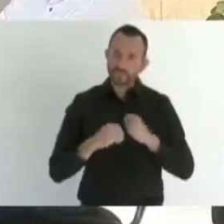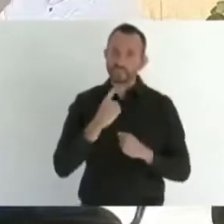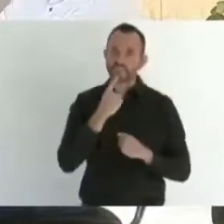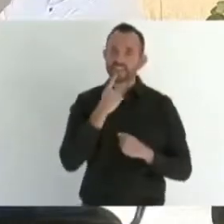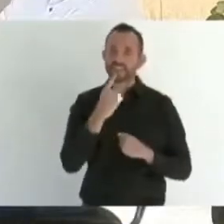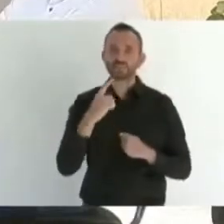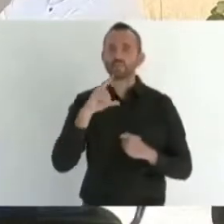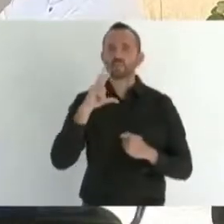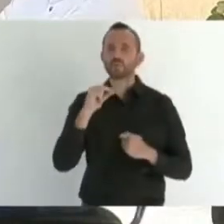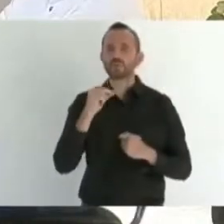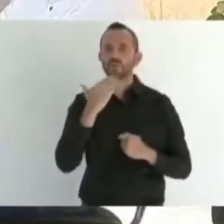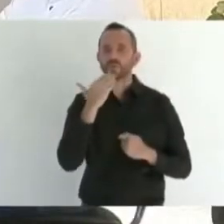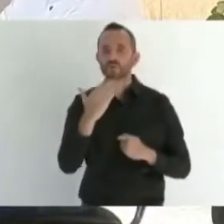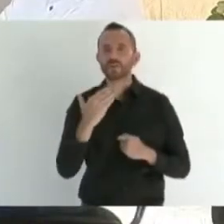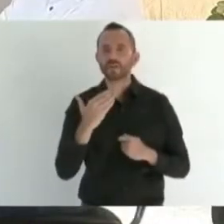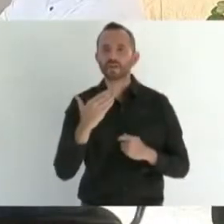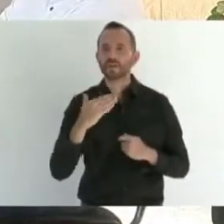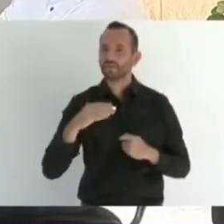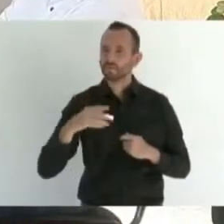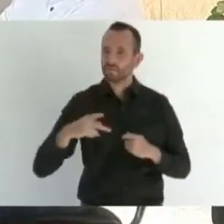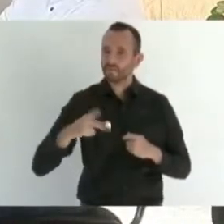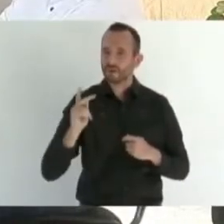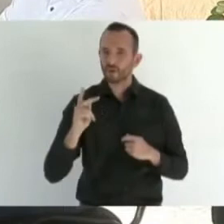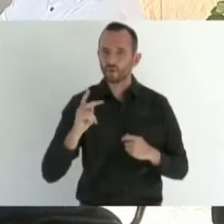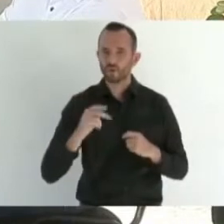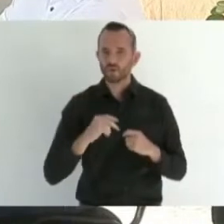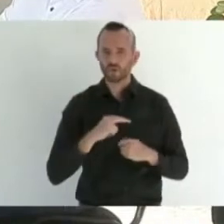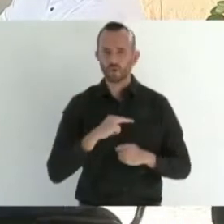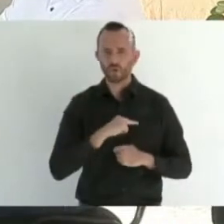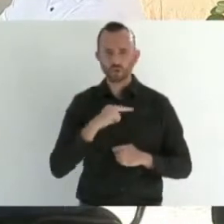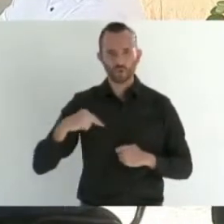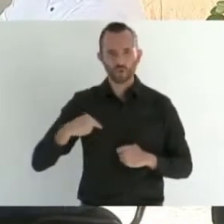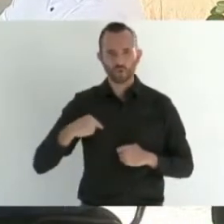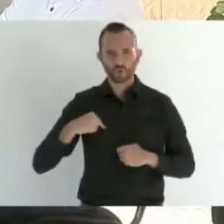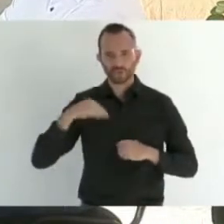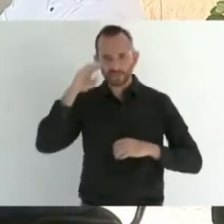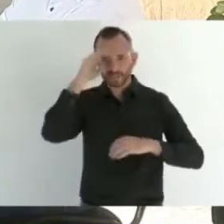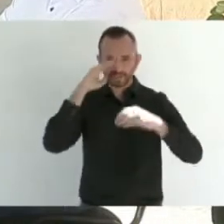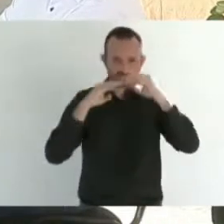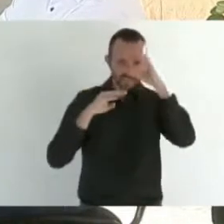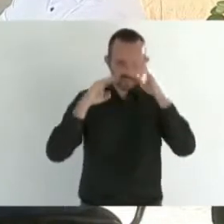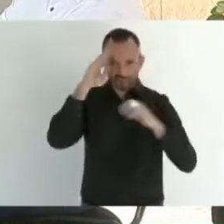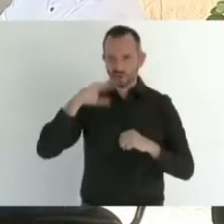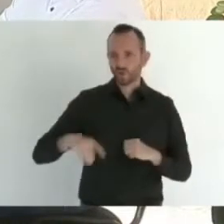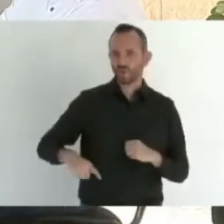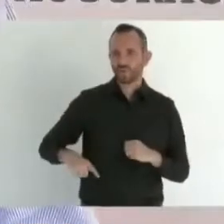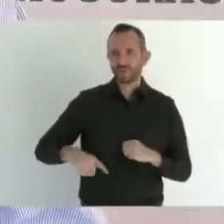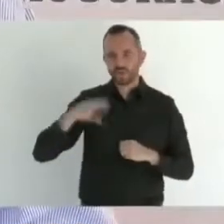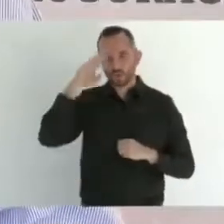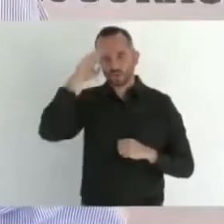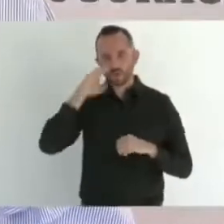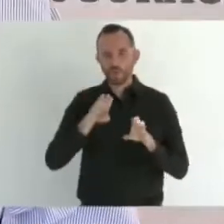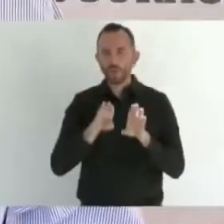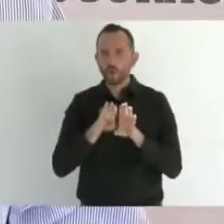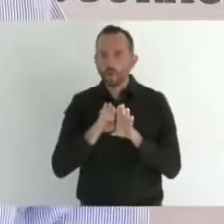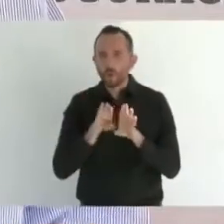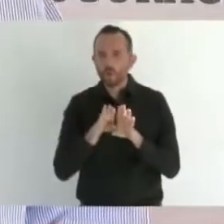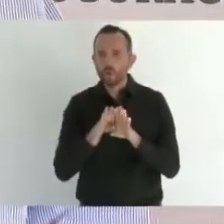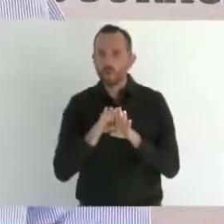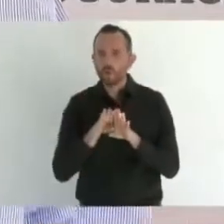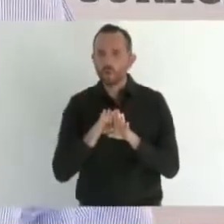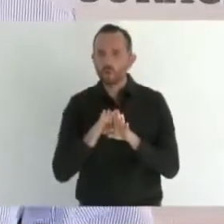estamos importando así como se exporta langosta y abulón